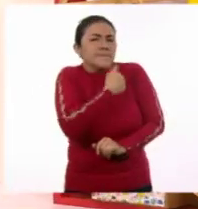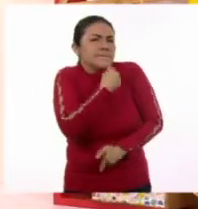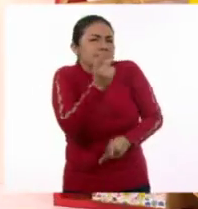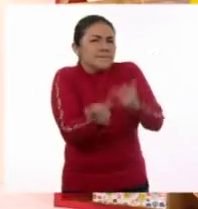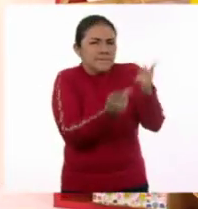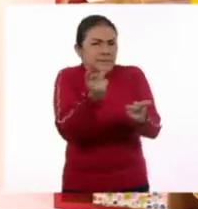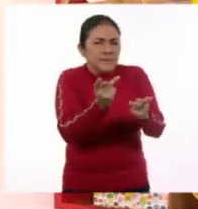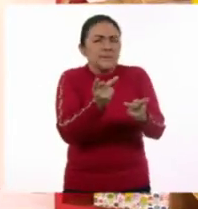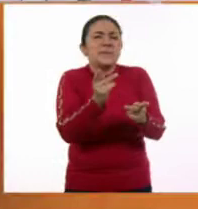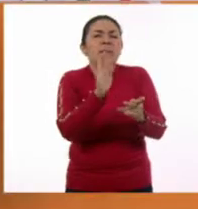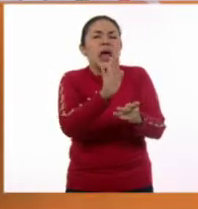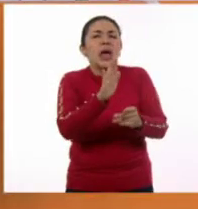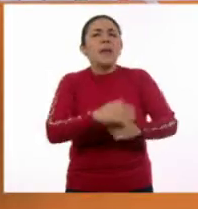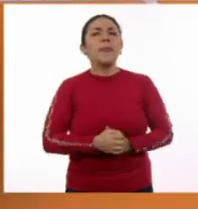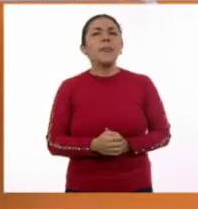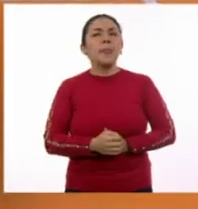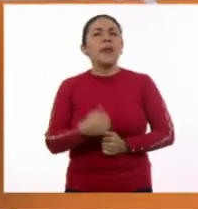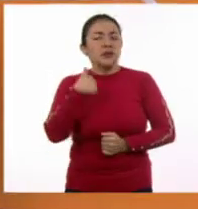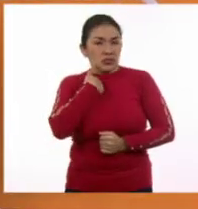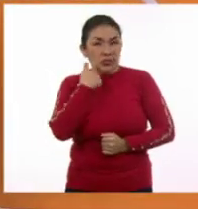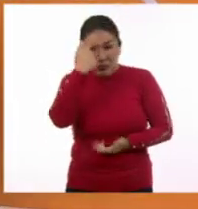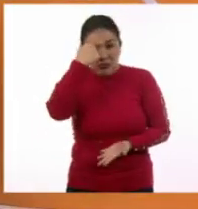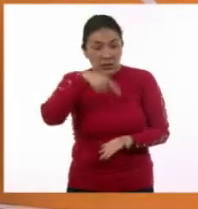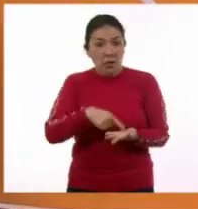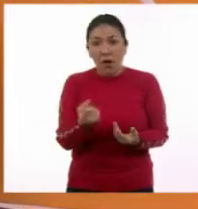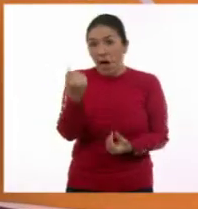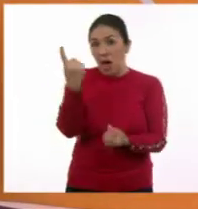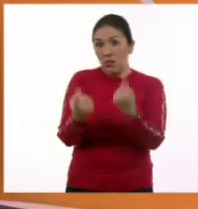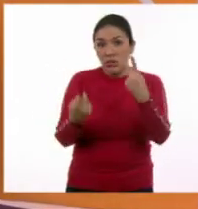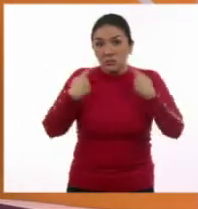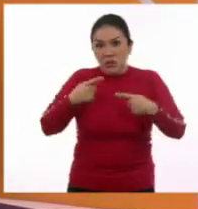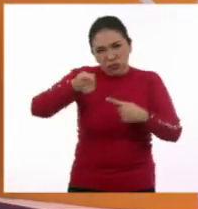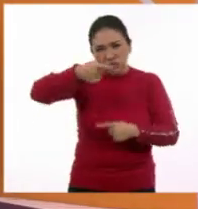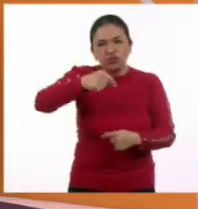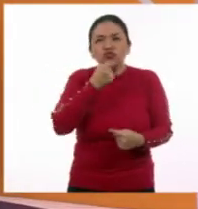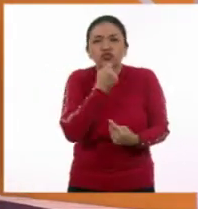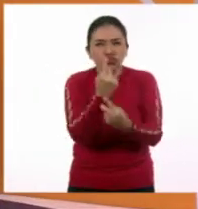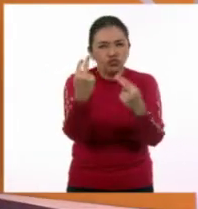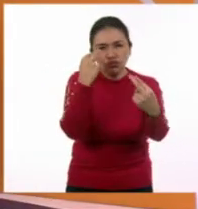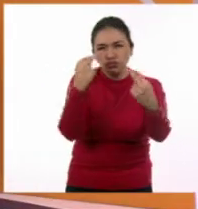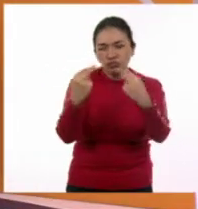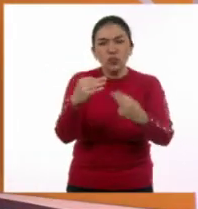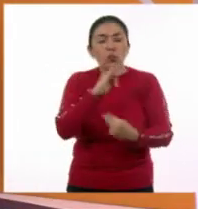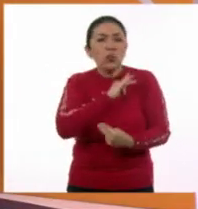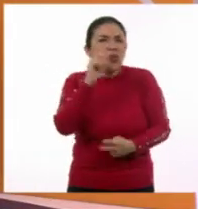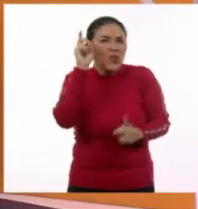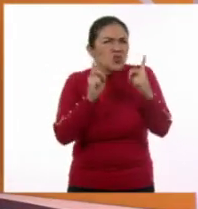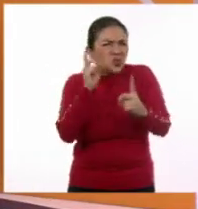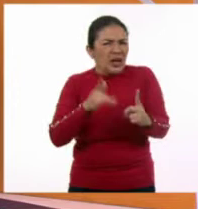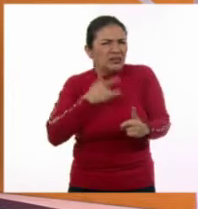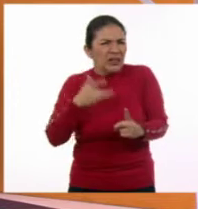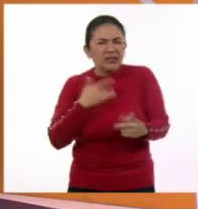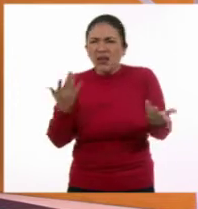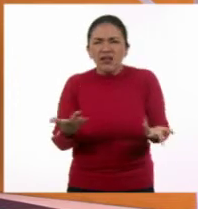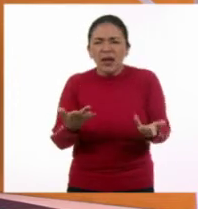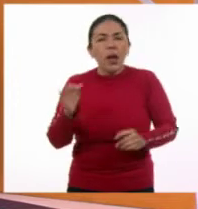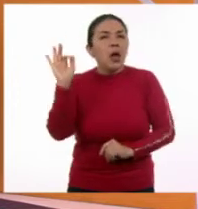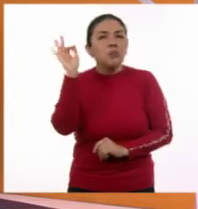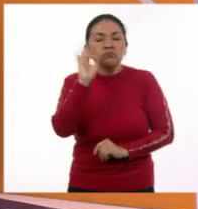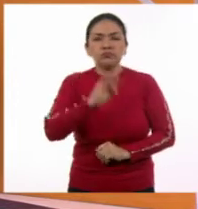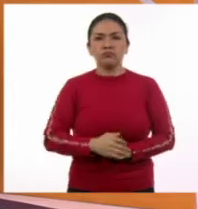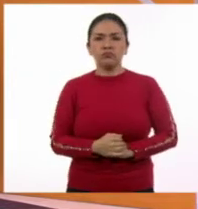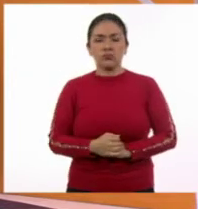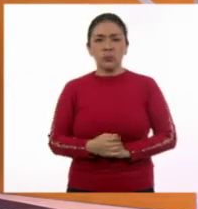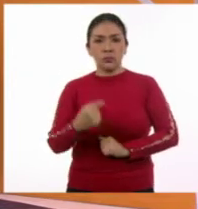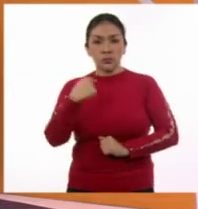adelante sólo te quería hacer esta pregunta porque creo que algunas personas algunos niños niños en casa también pueden tener esta duda qué sucede si yo